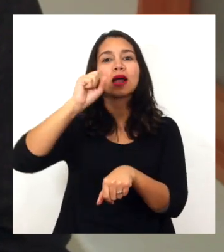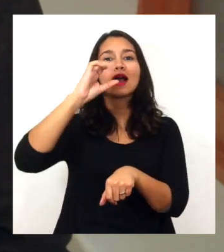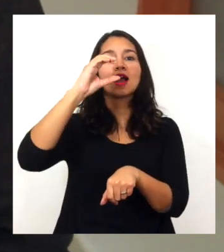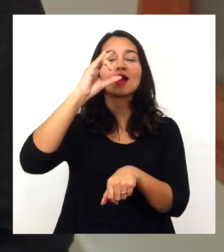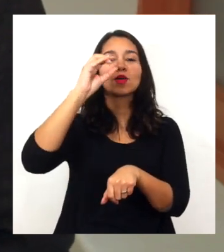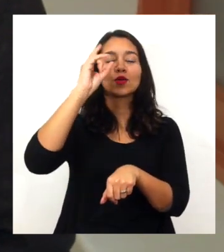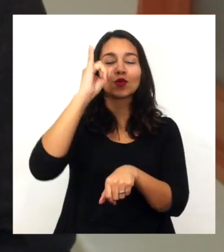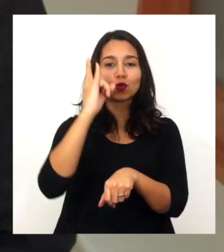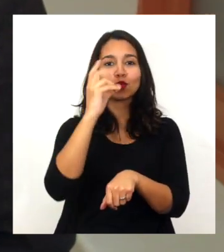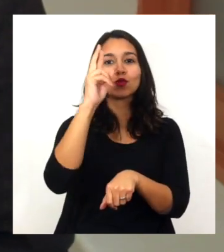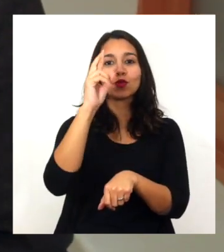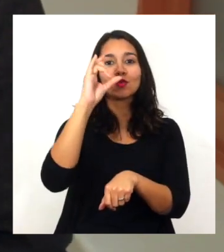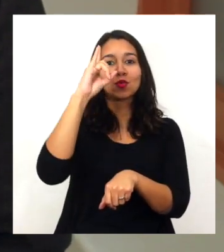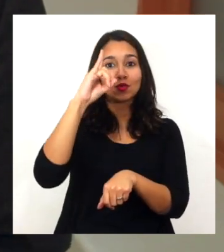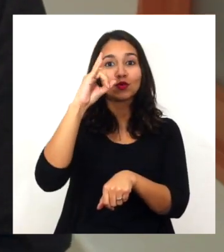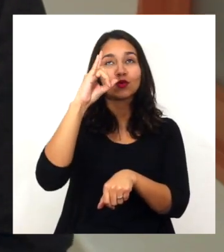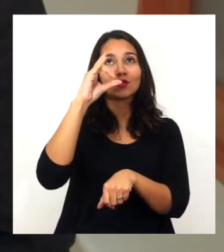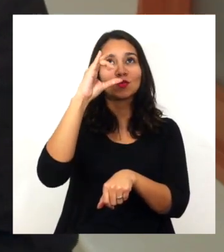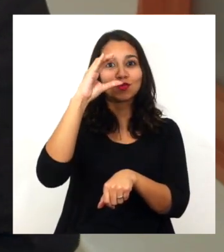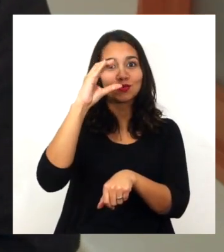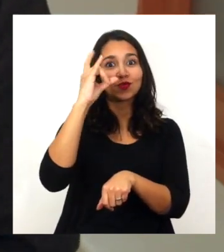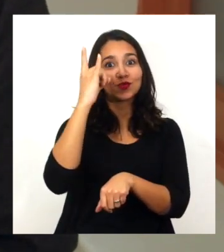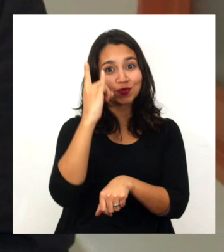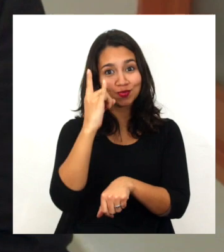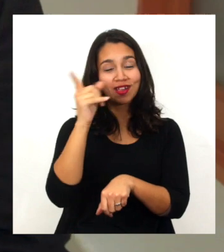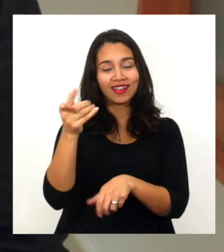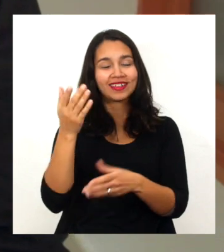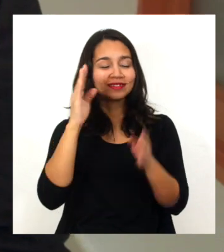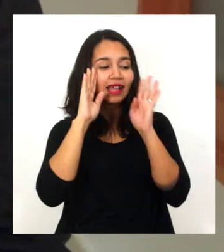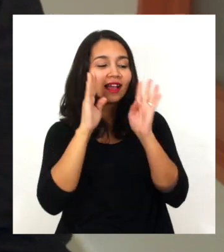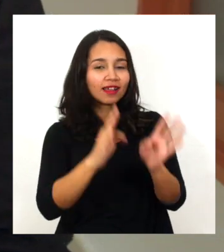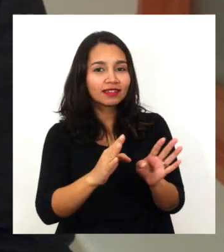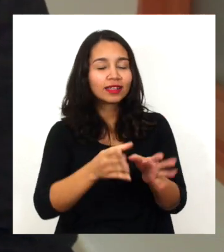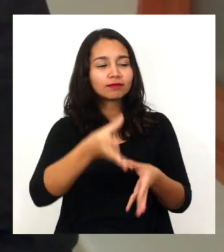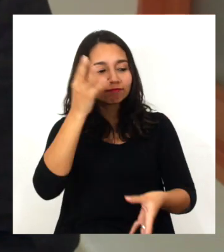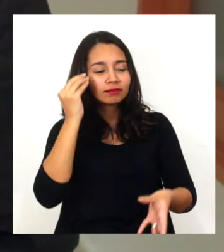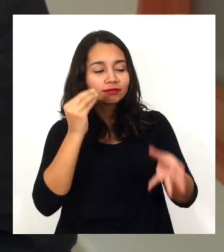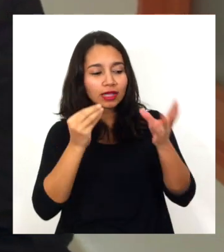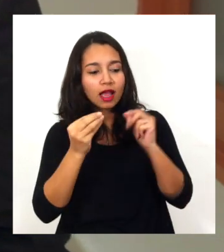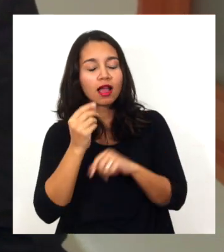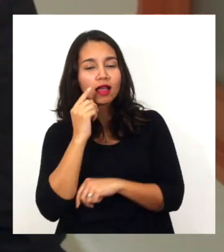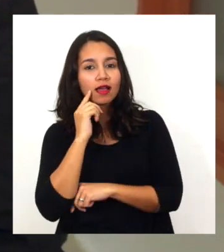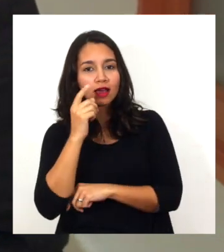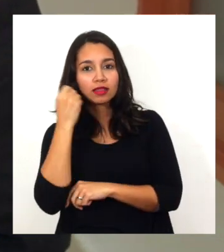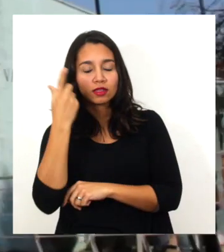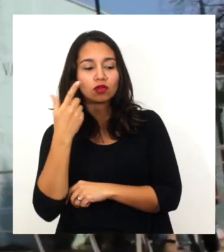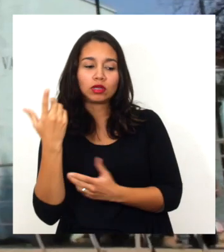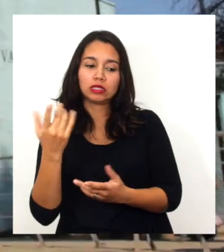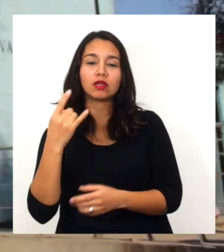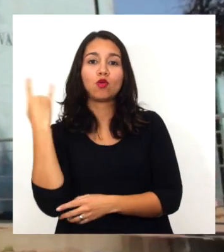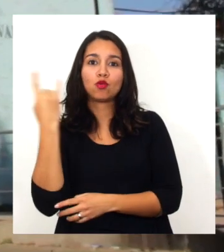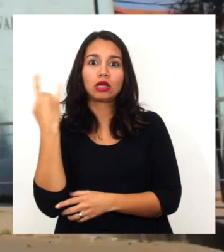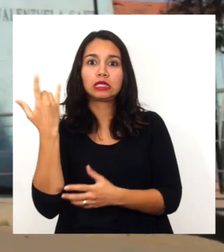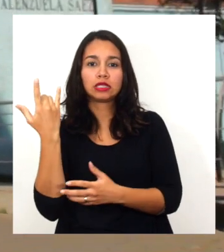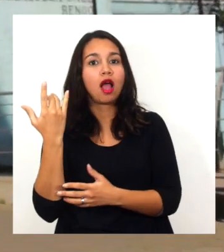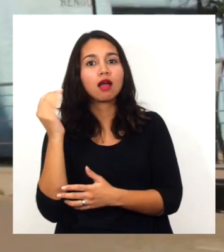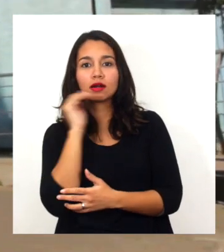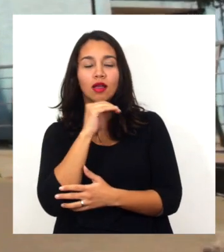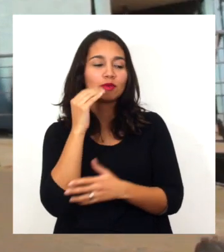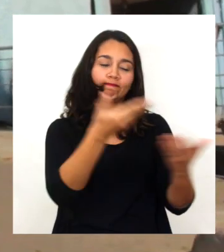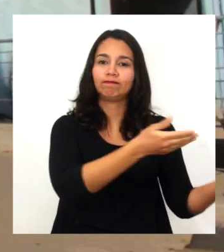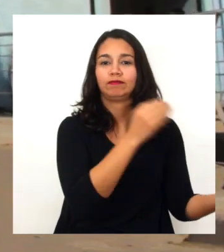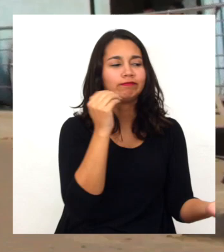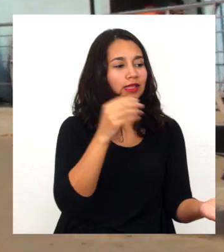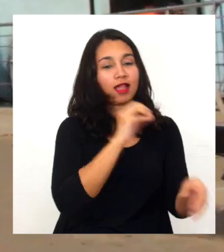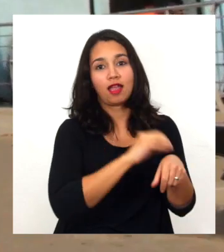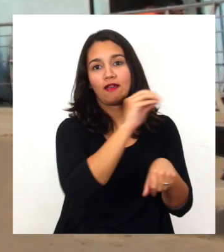ahí, recibió el caso, nosotros le comentamos todo lo que estaba pasando, inmediatamente activó el sistema para recibir a la